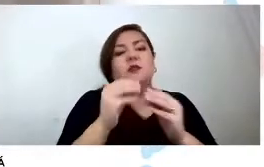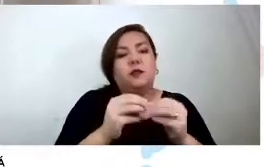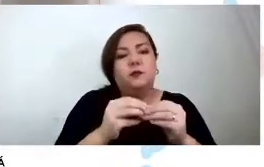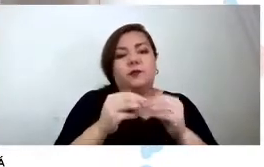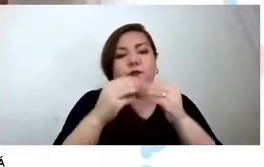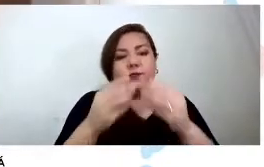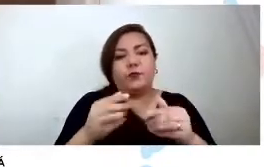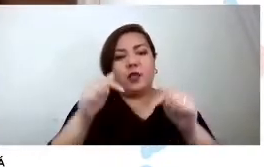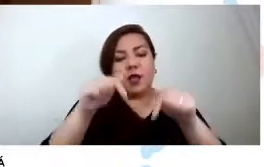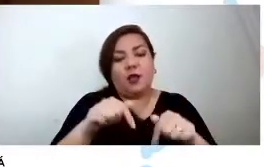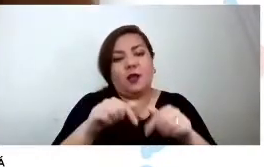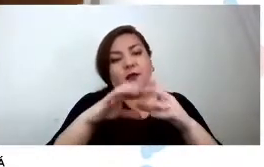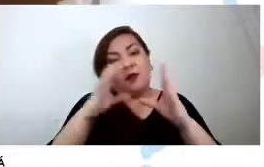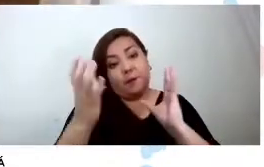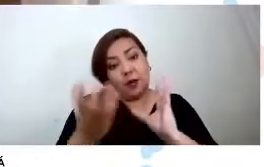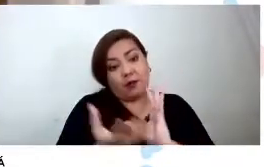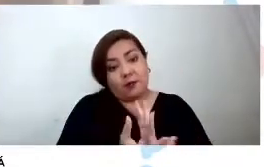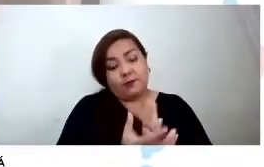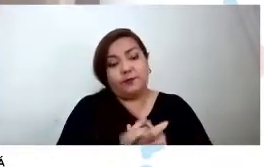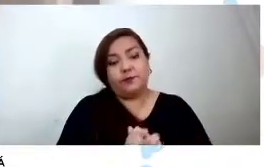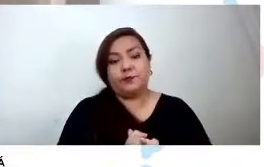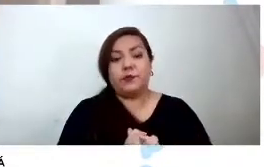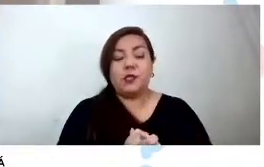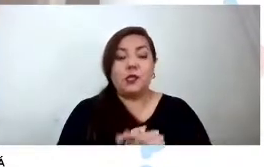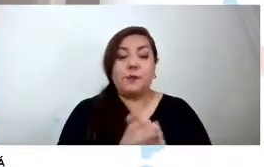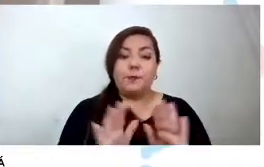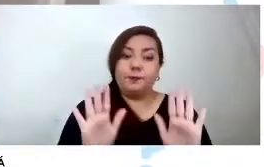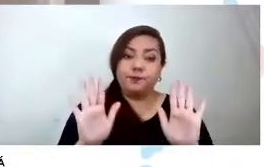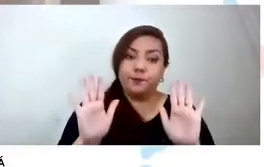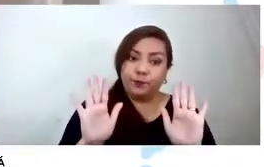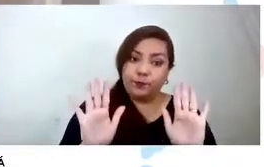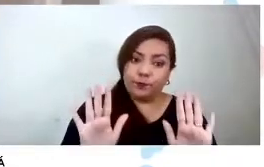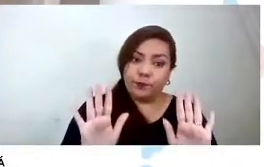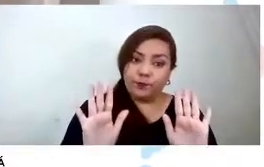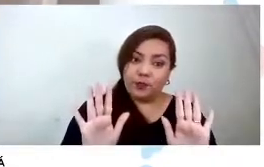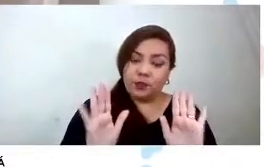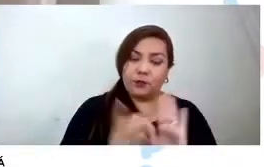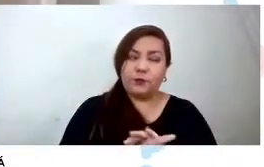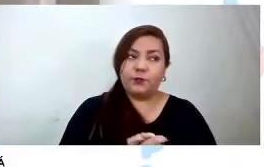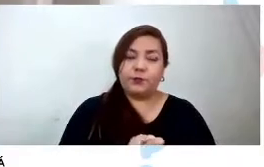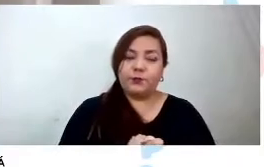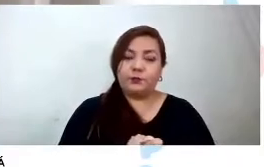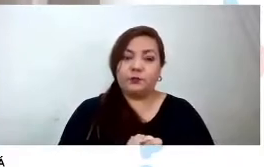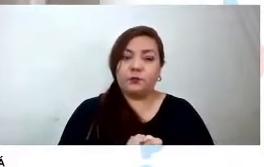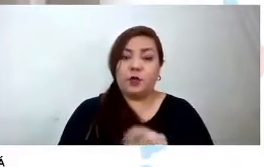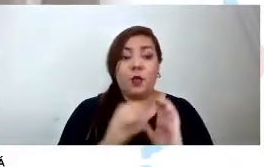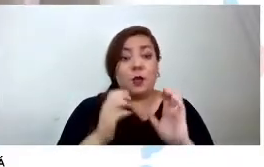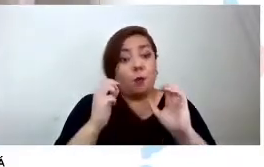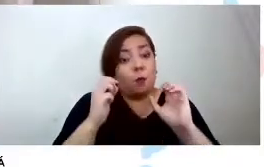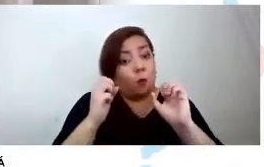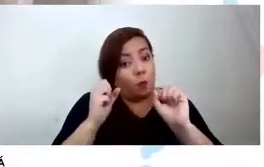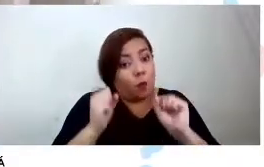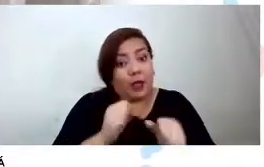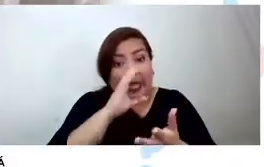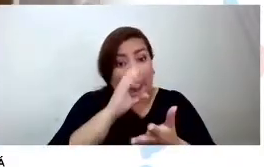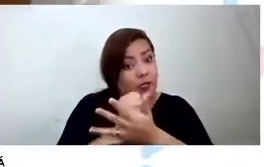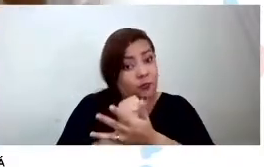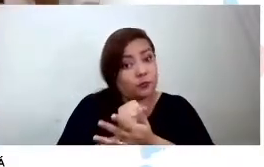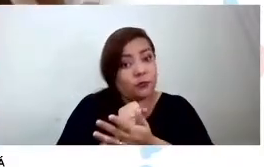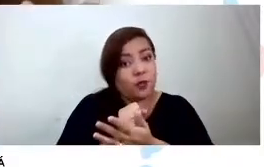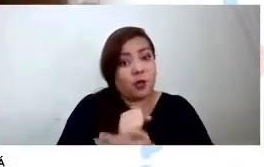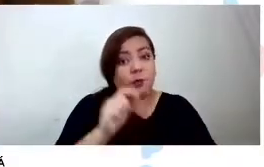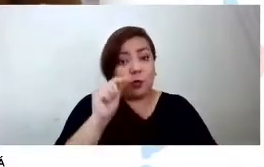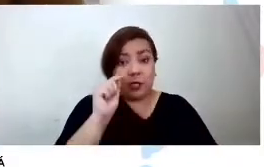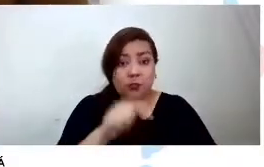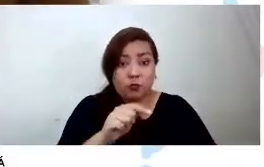en nuestro planeta. Sin embargo, puede ser engañoso, porque a pesar de que ese es un fósil